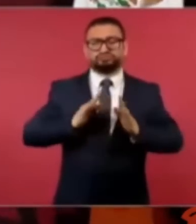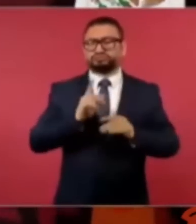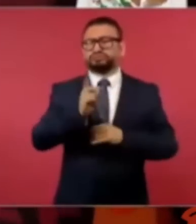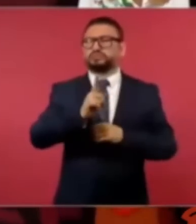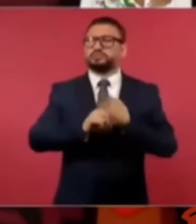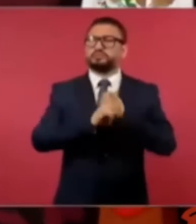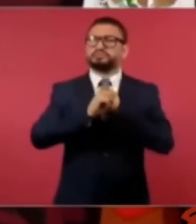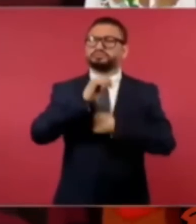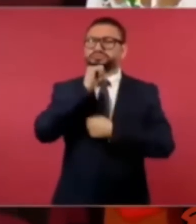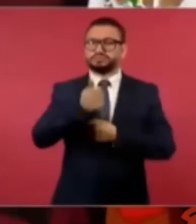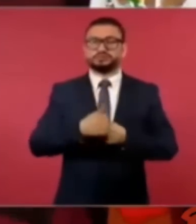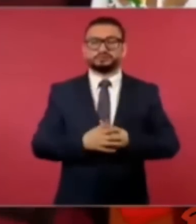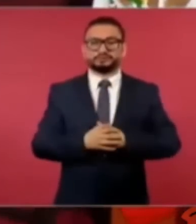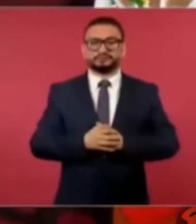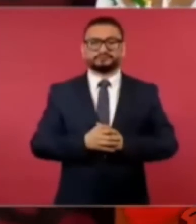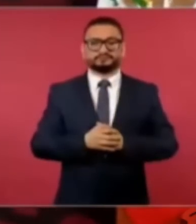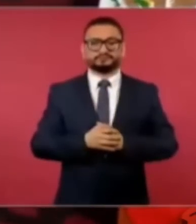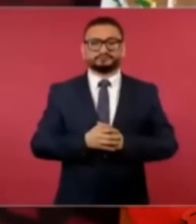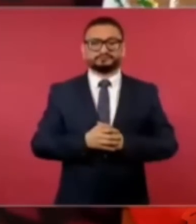No.